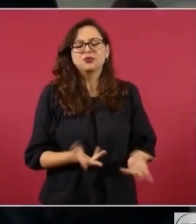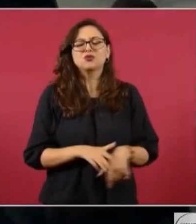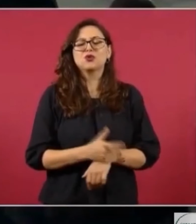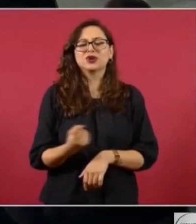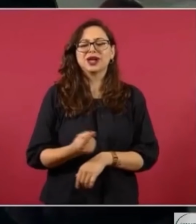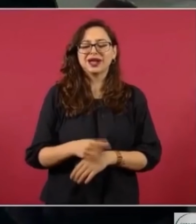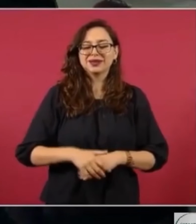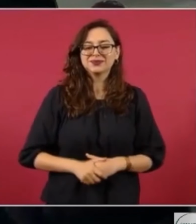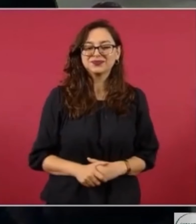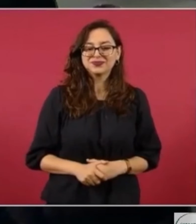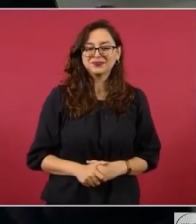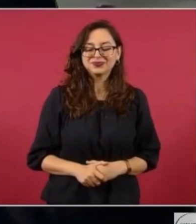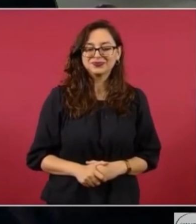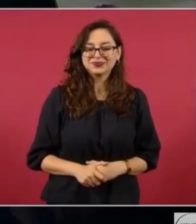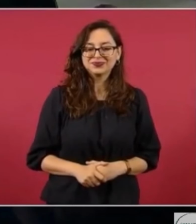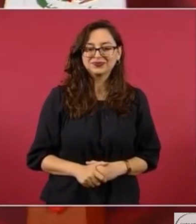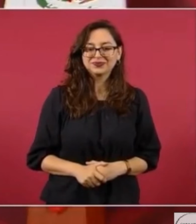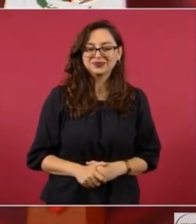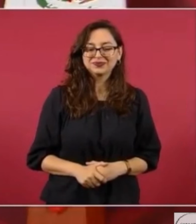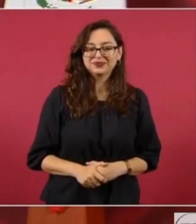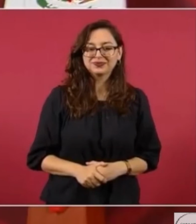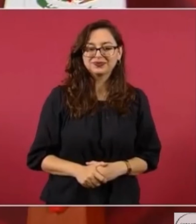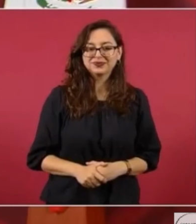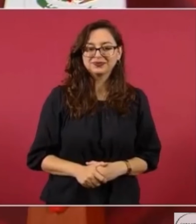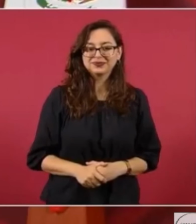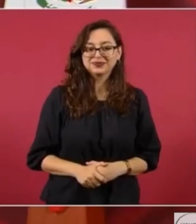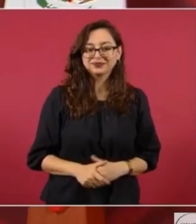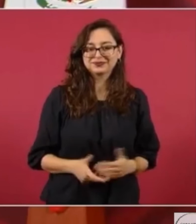¿cómo ahora vas a ver